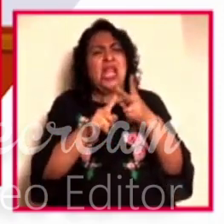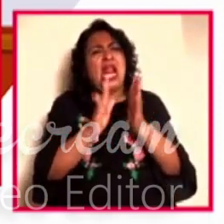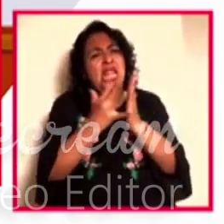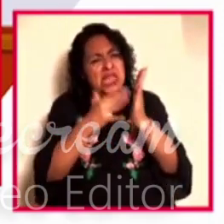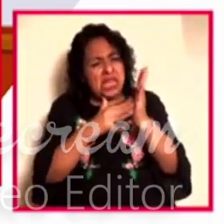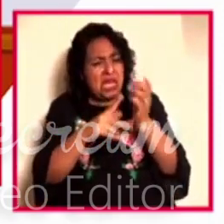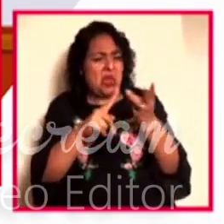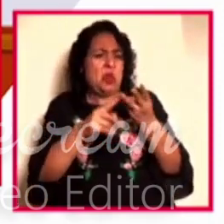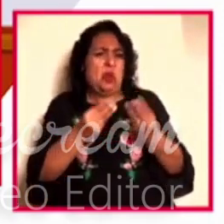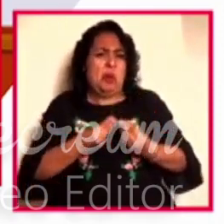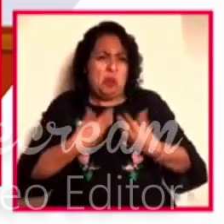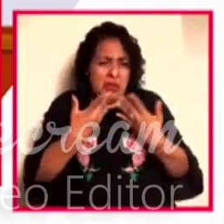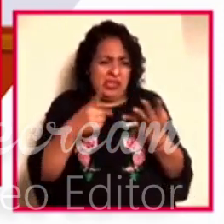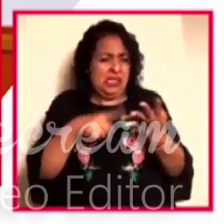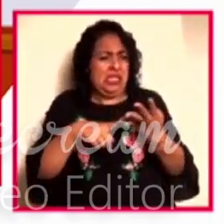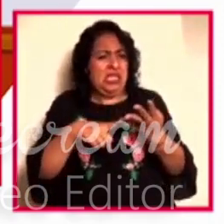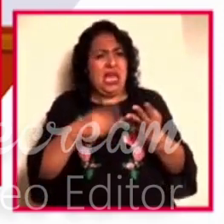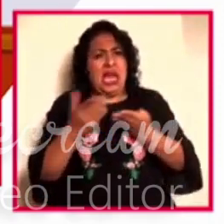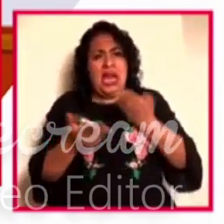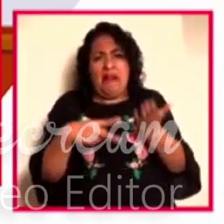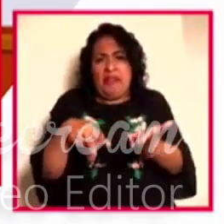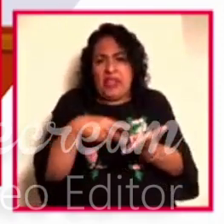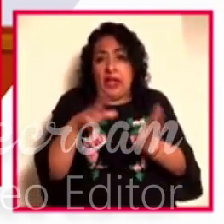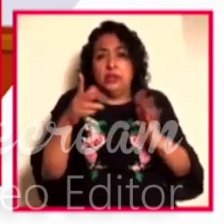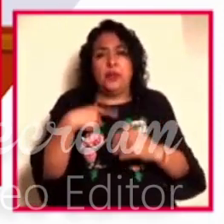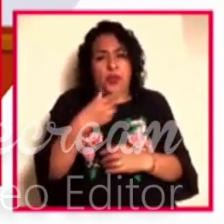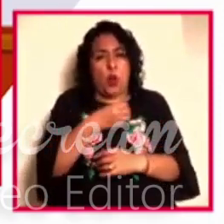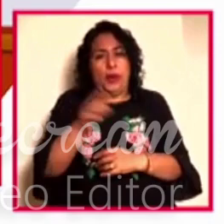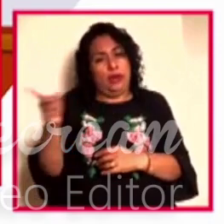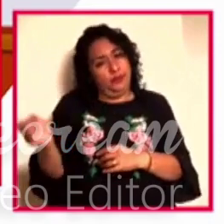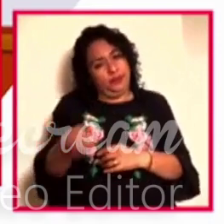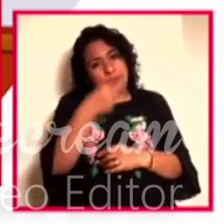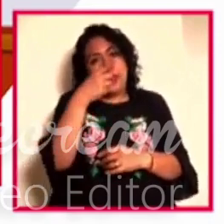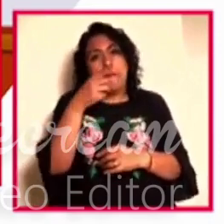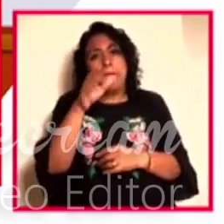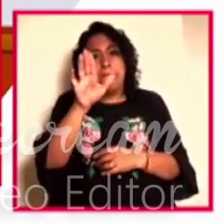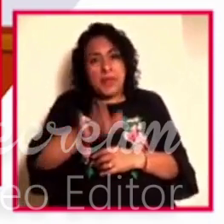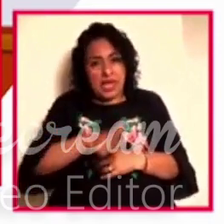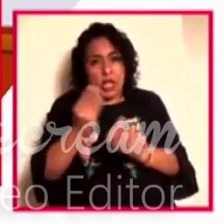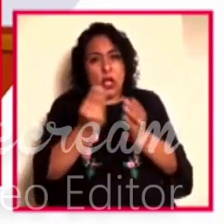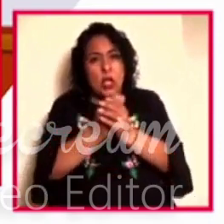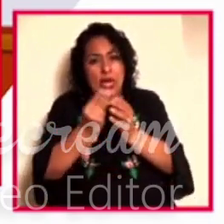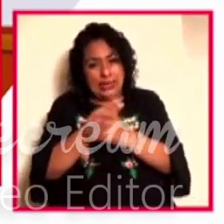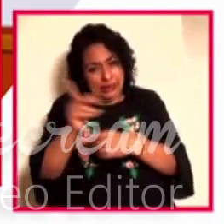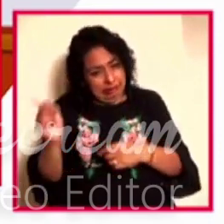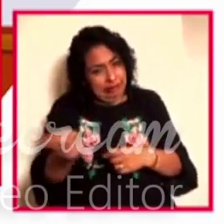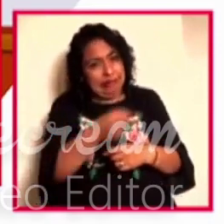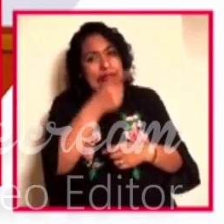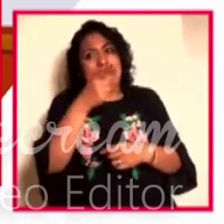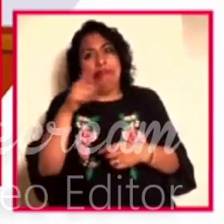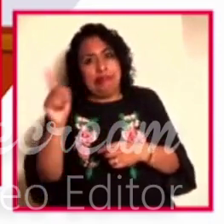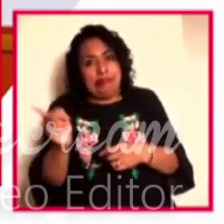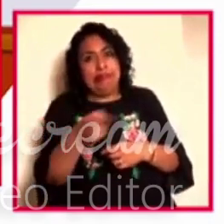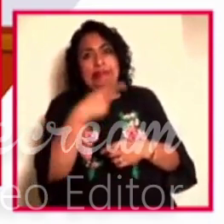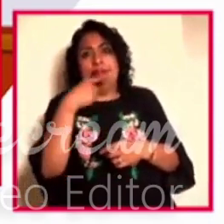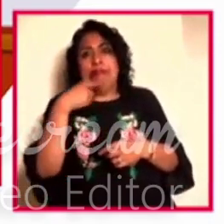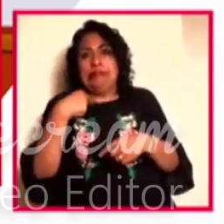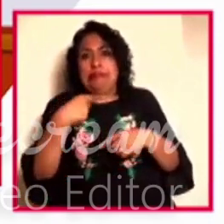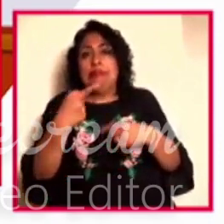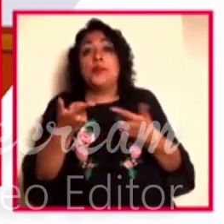de danza. Y como lo obligaba yo a ir cada miércoles a la clase, entonces se fue haciendo un